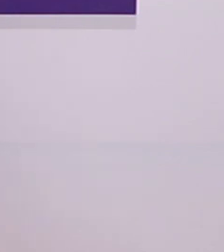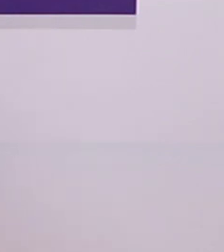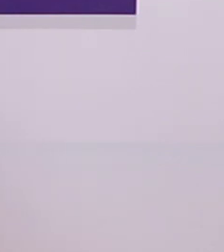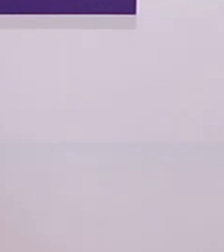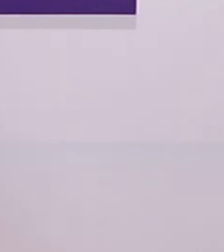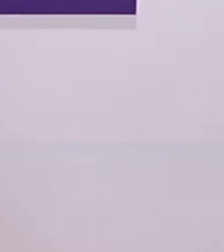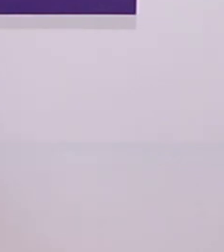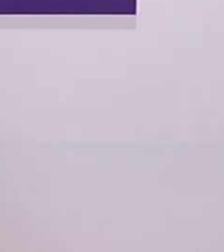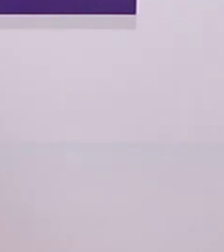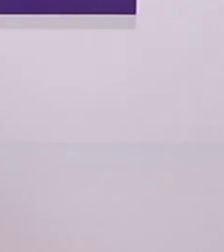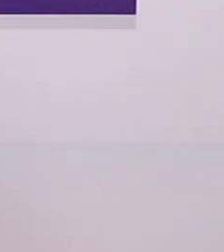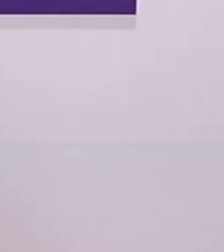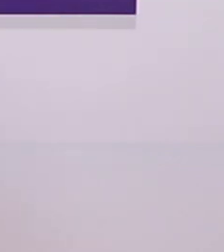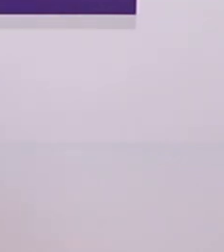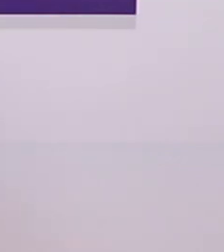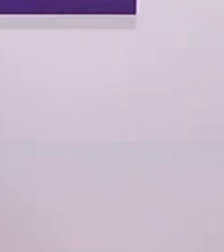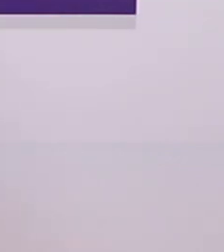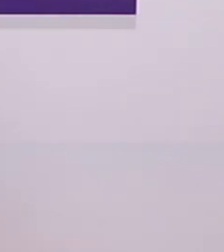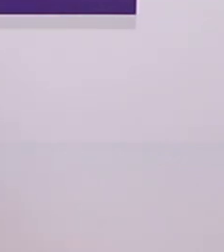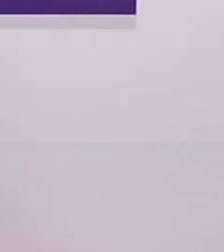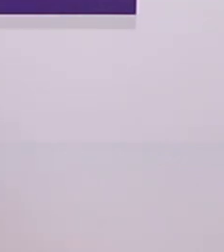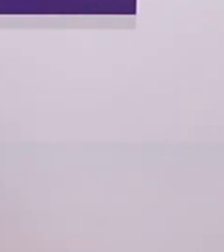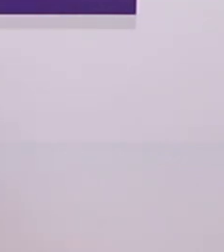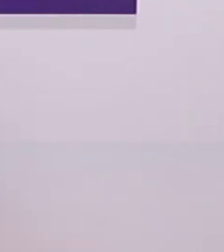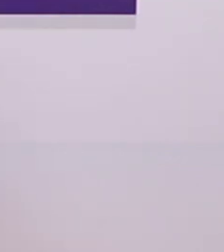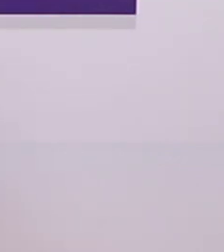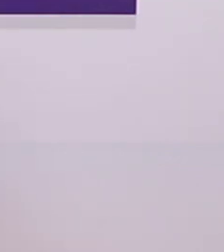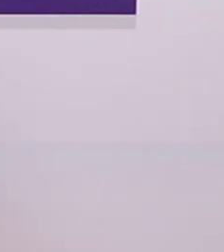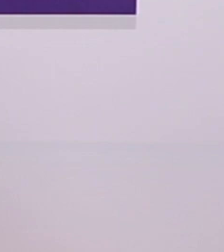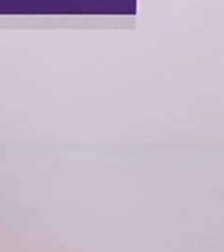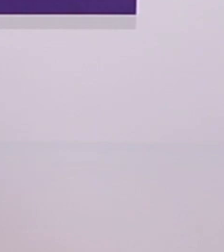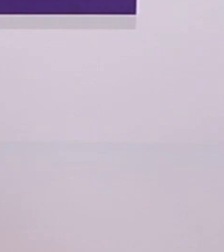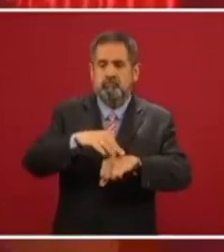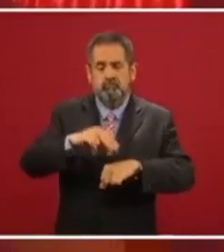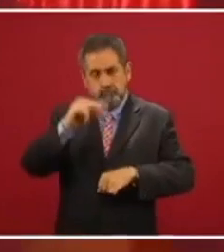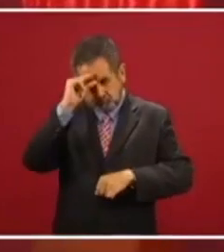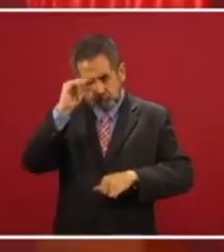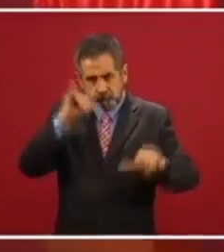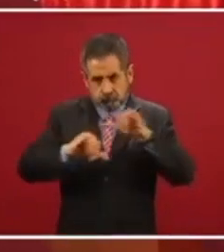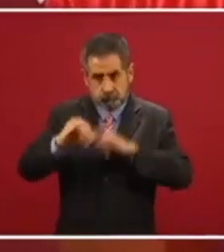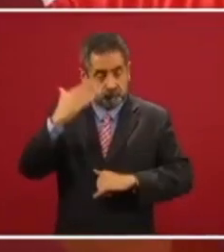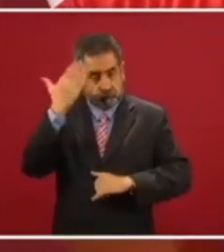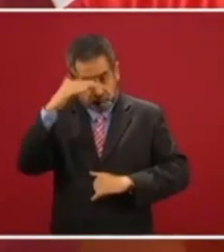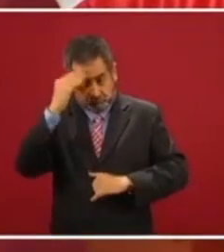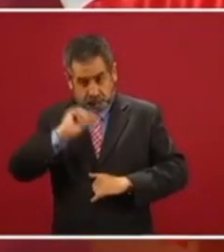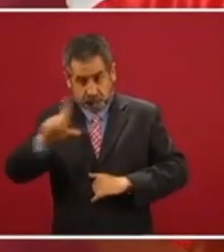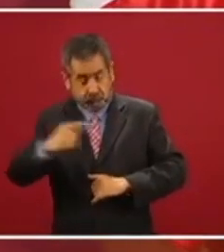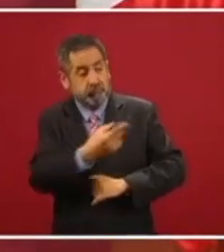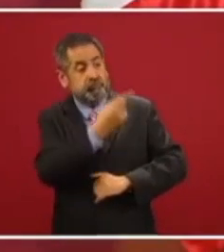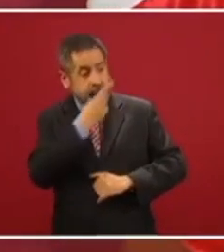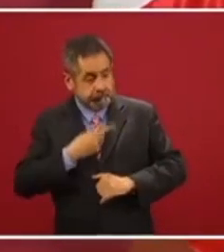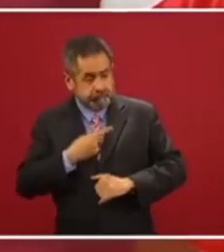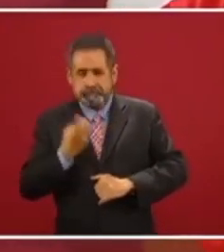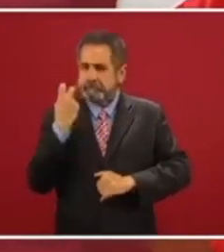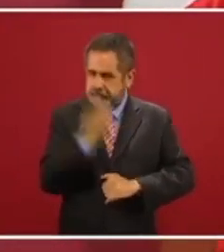Continuamos con más en TVMX Noticias. Vamos con la información del panorama nacional. El presidente de México, Andrés Manuel López Obrador, apuntó que las decisiones que